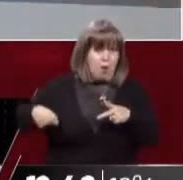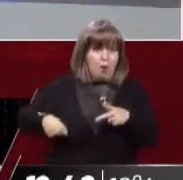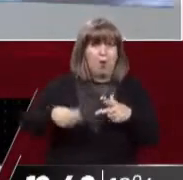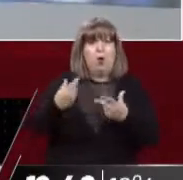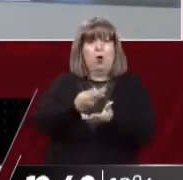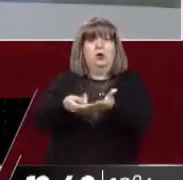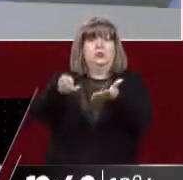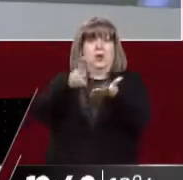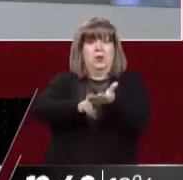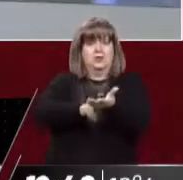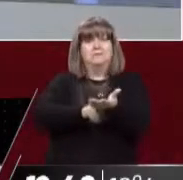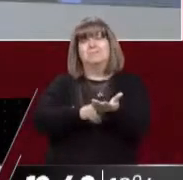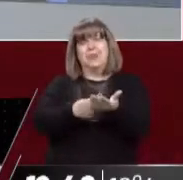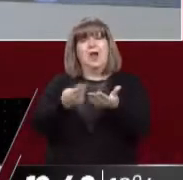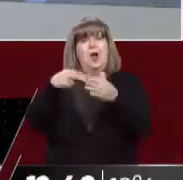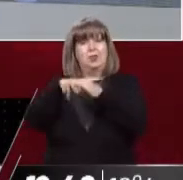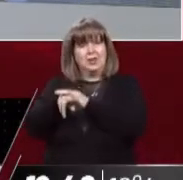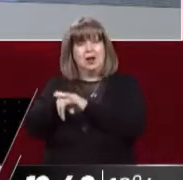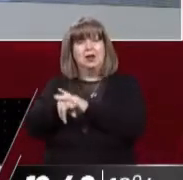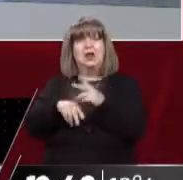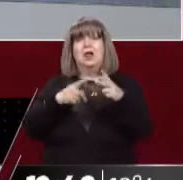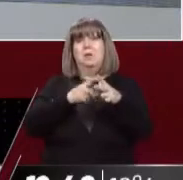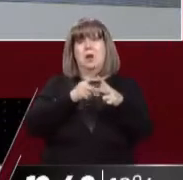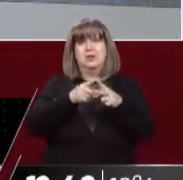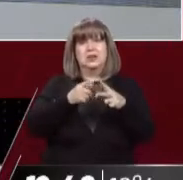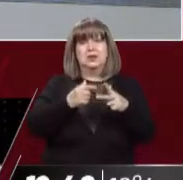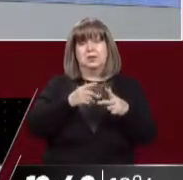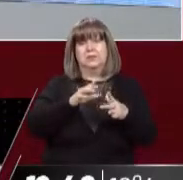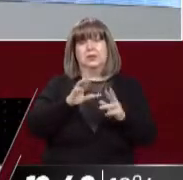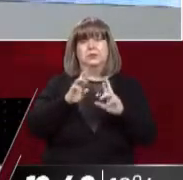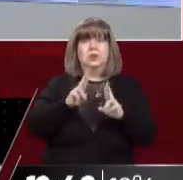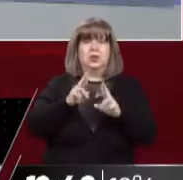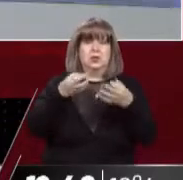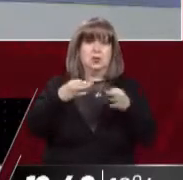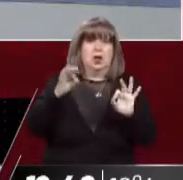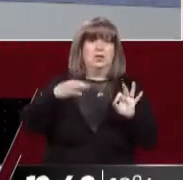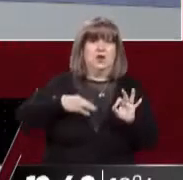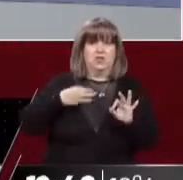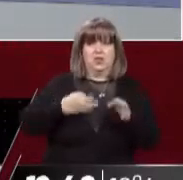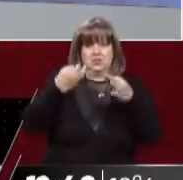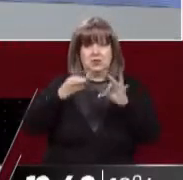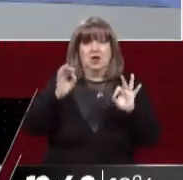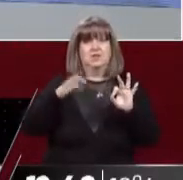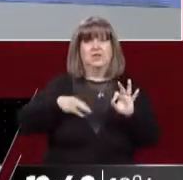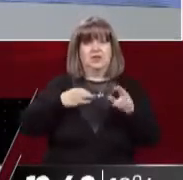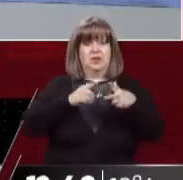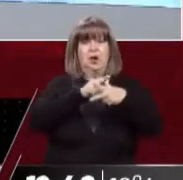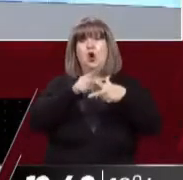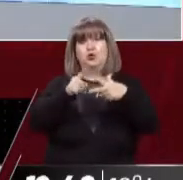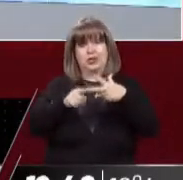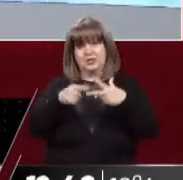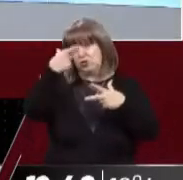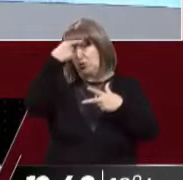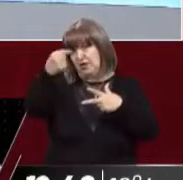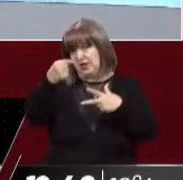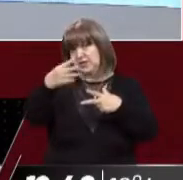en el costado del torso. Podríamos estar hablando de tres choferes asesinados y que afortunadamente, sí, claro, no terminaron con ese desenlace. Así